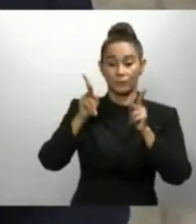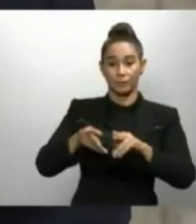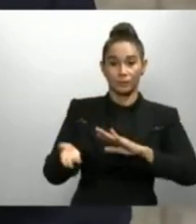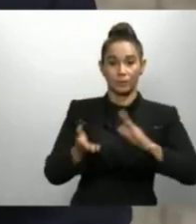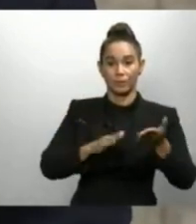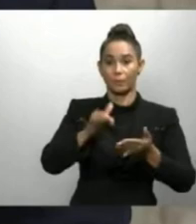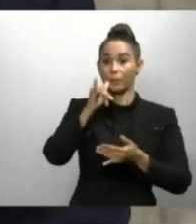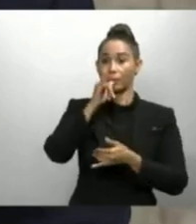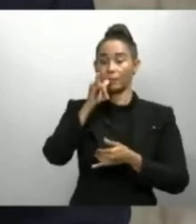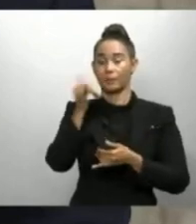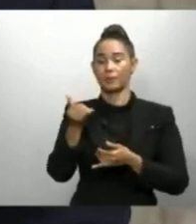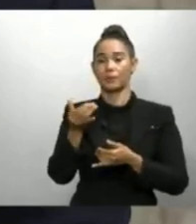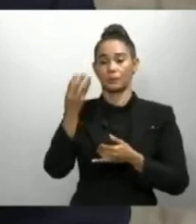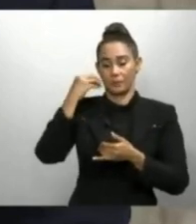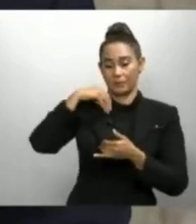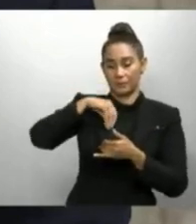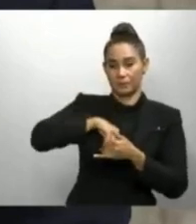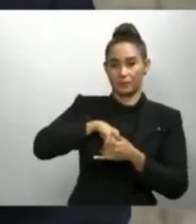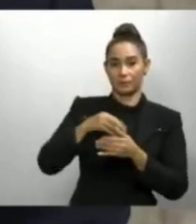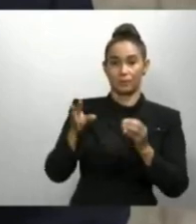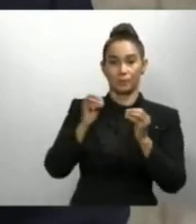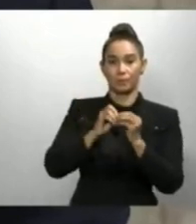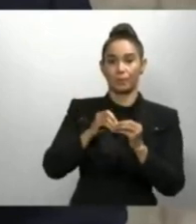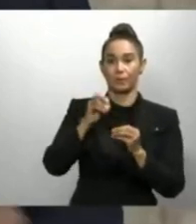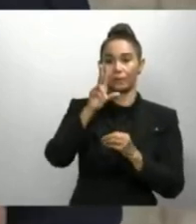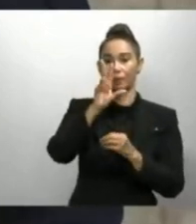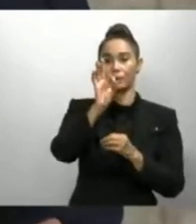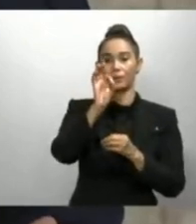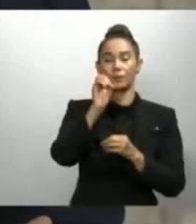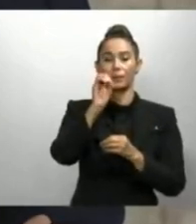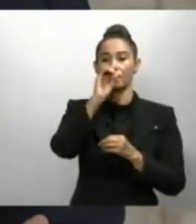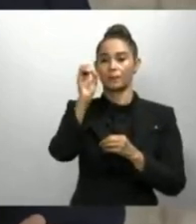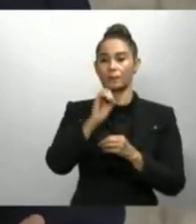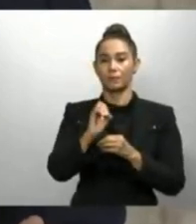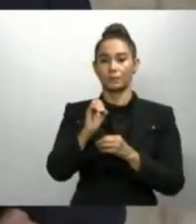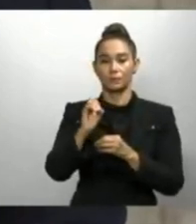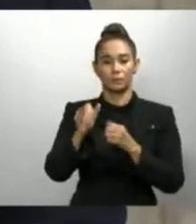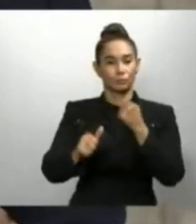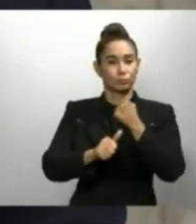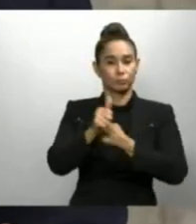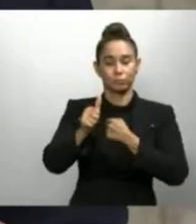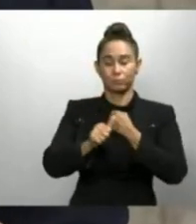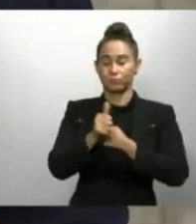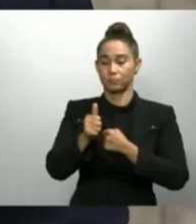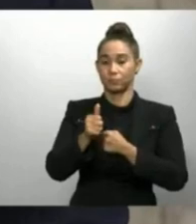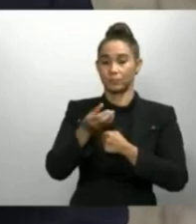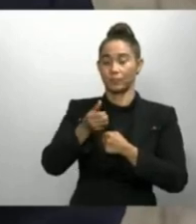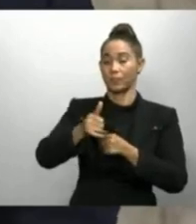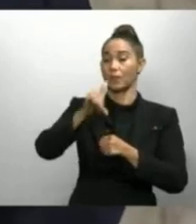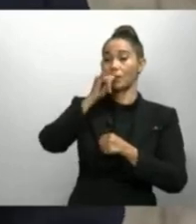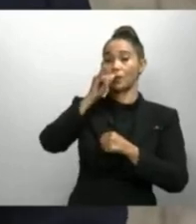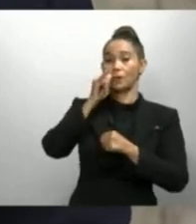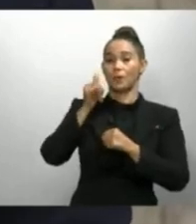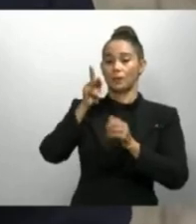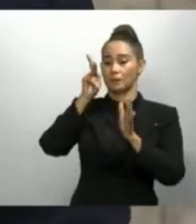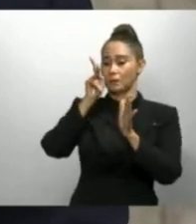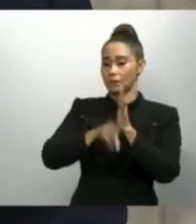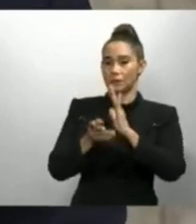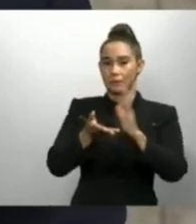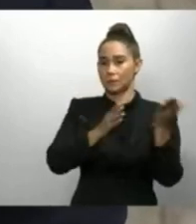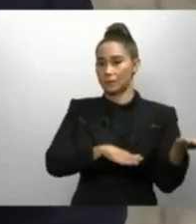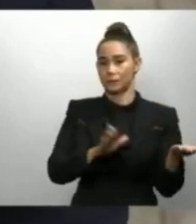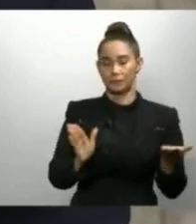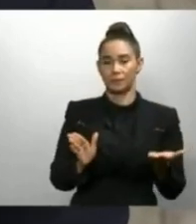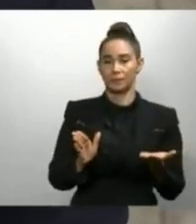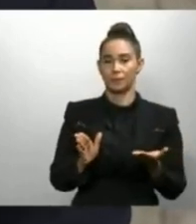más de 50% de metanol puro, por lo cual es letal. Es un envenenamiento y si tú buscas los libros de